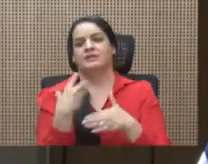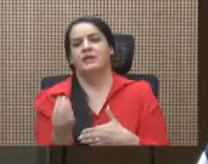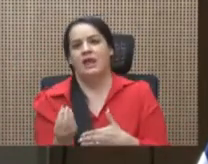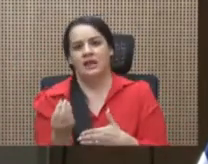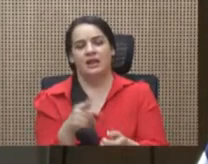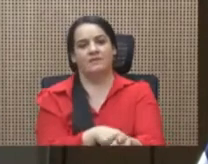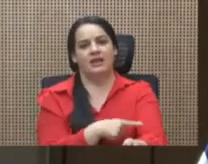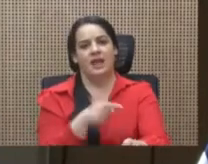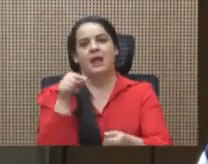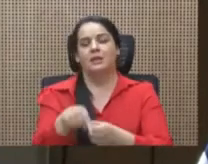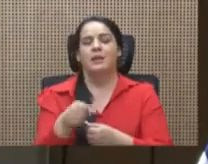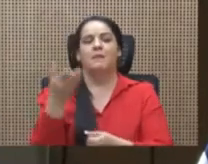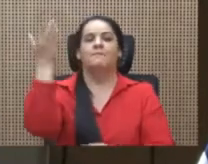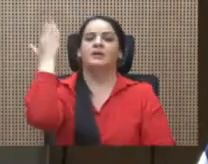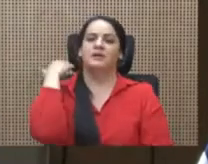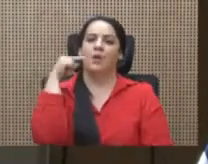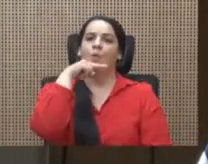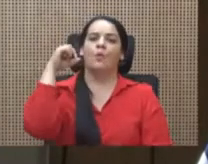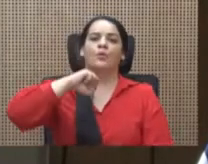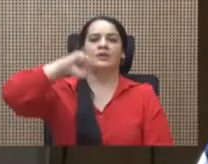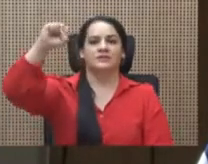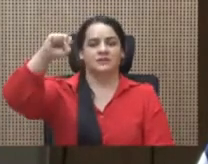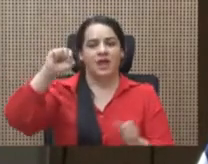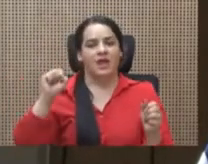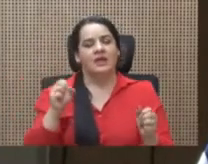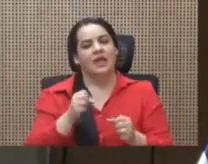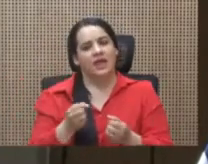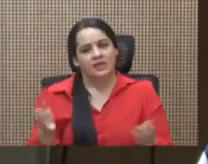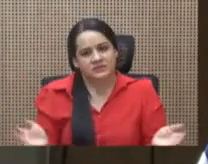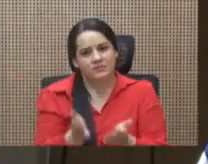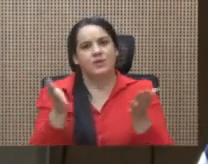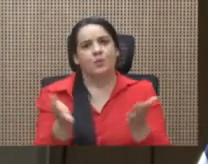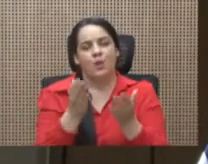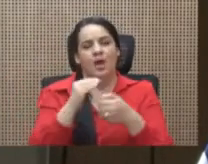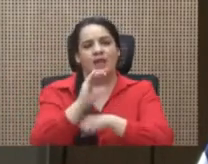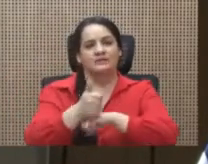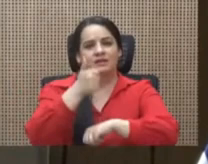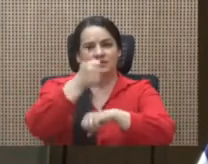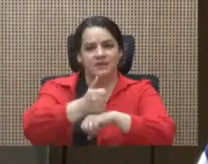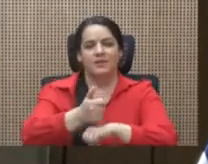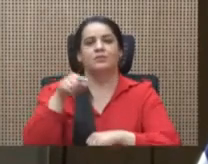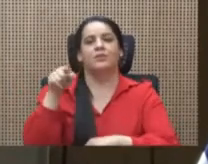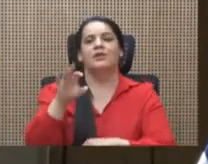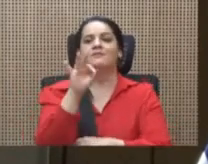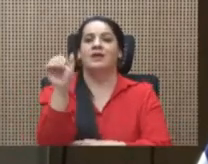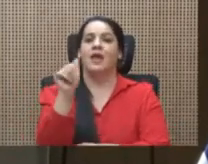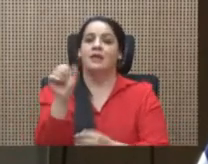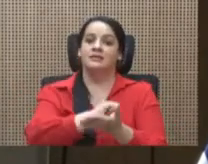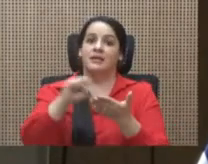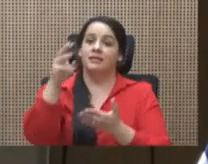del pasado comunista que dio inspiración a la creación del Frente Amplio. Porque a la Santa Madre